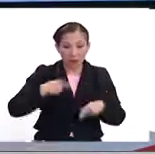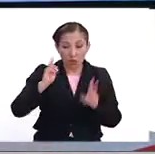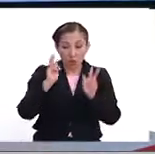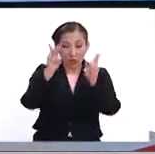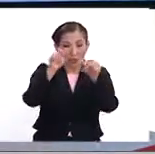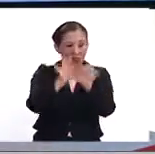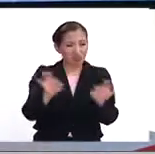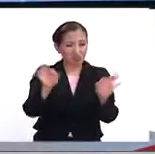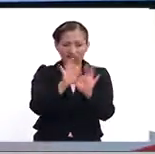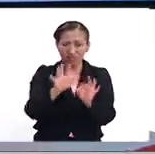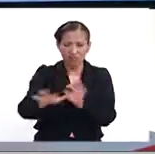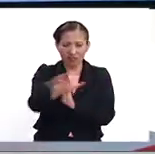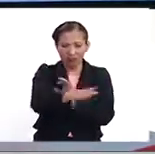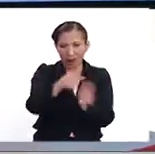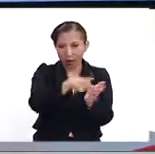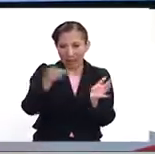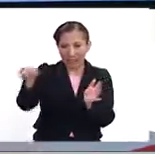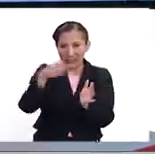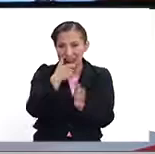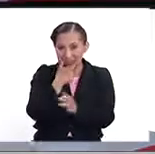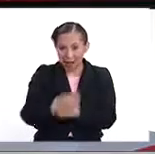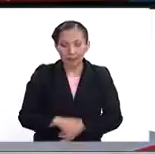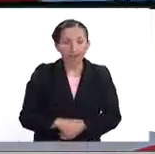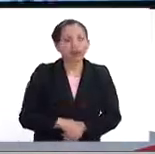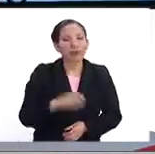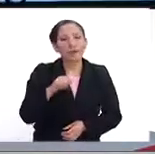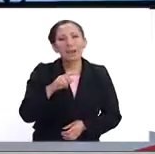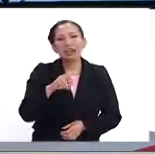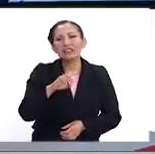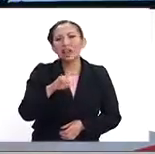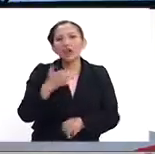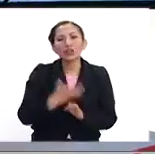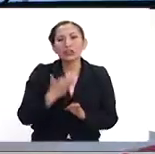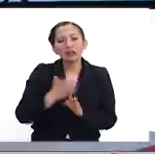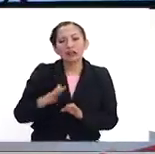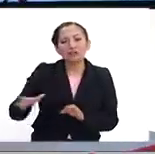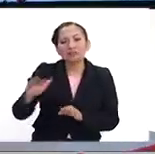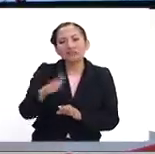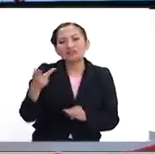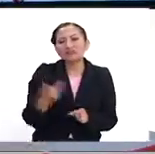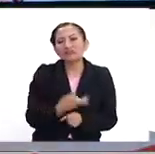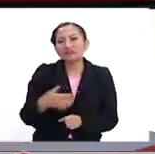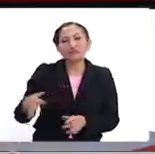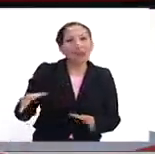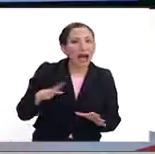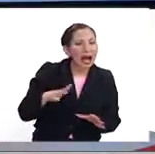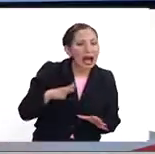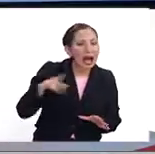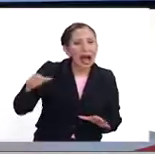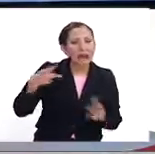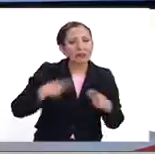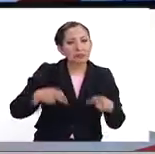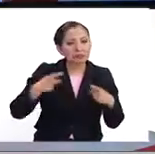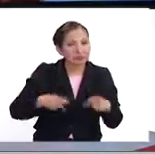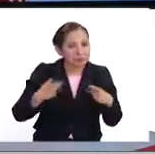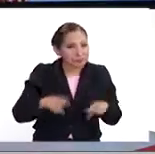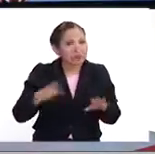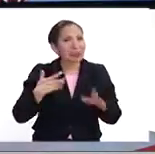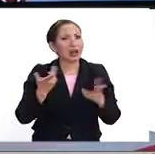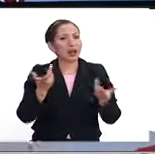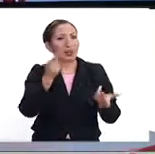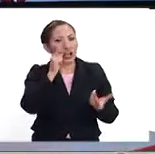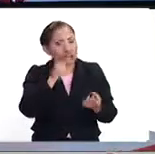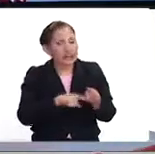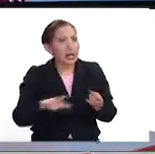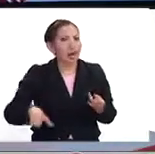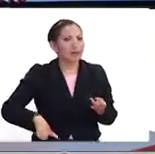más importantes allá de Londres. Marcela, ¿cómo se encuentran en este momento la ciudadanía, los cuerpos de